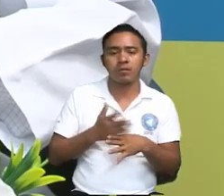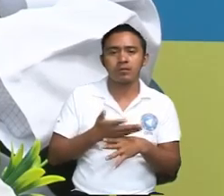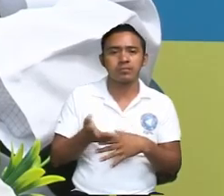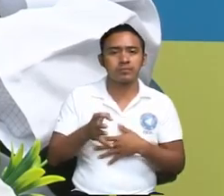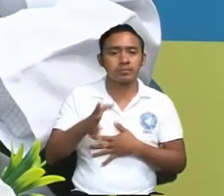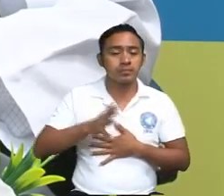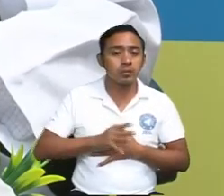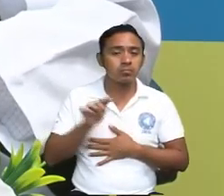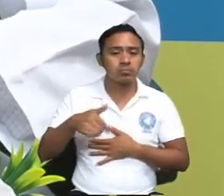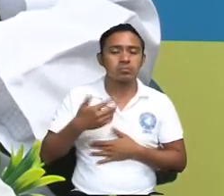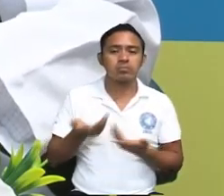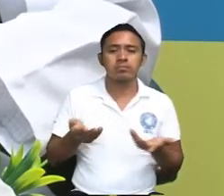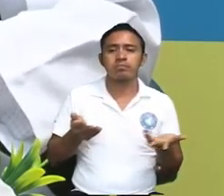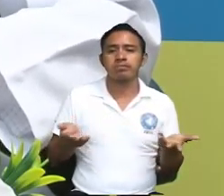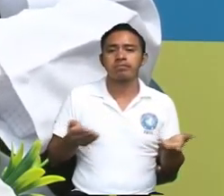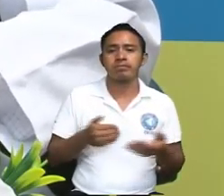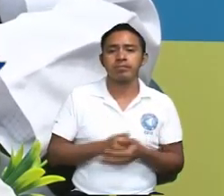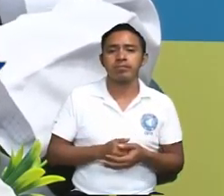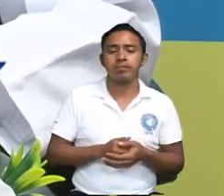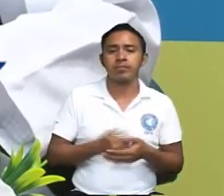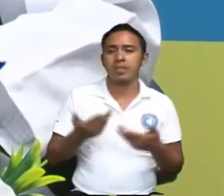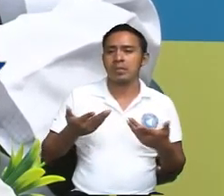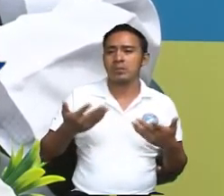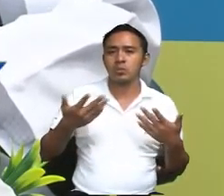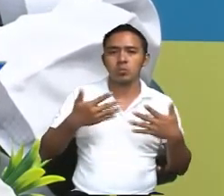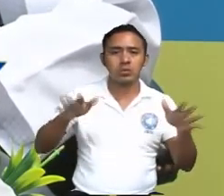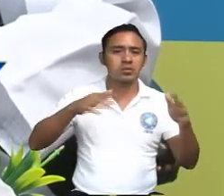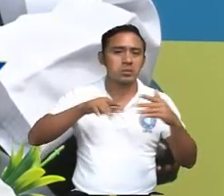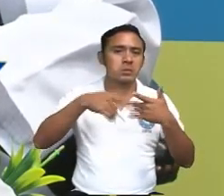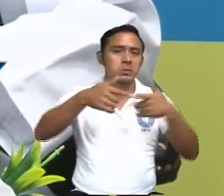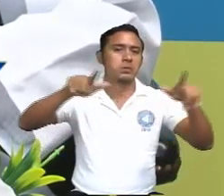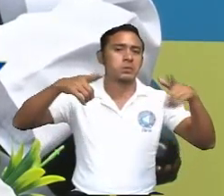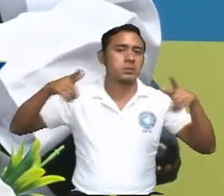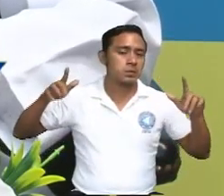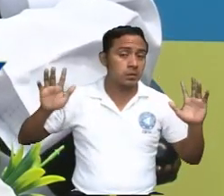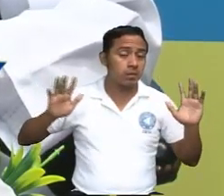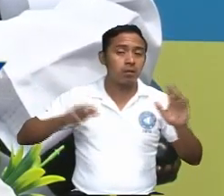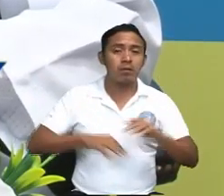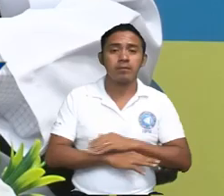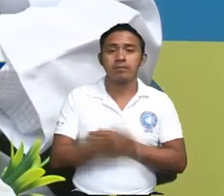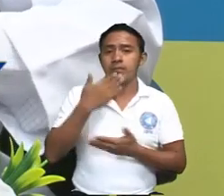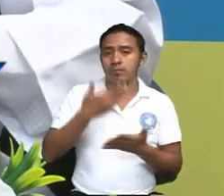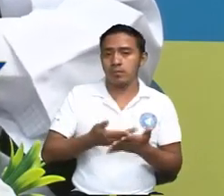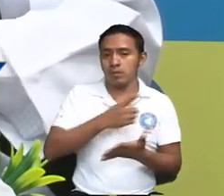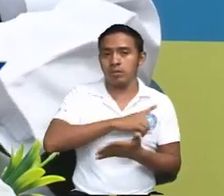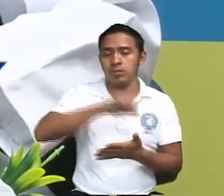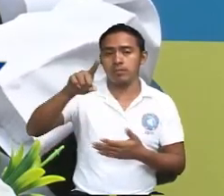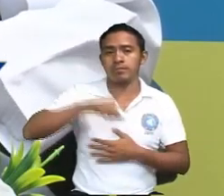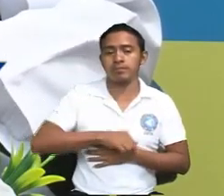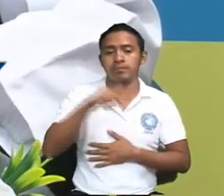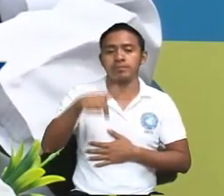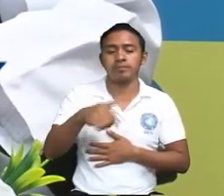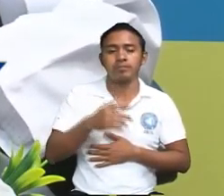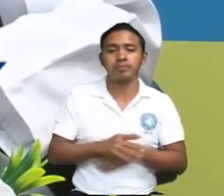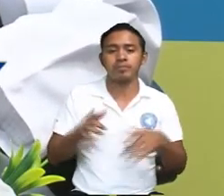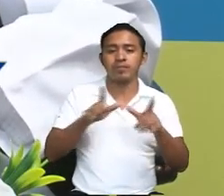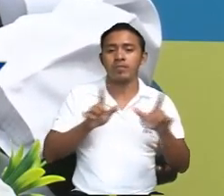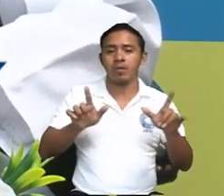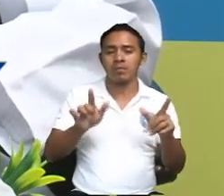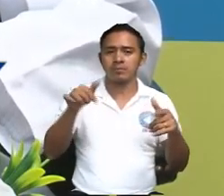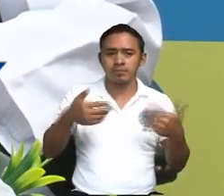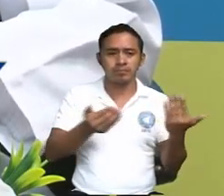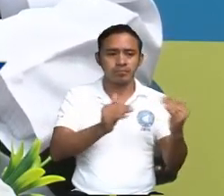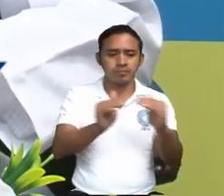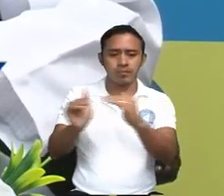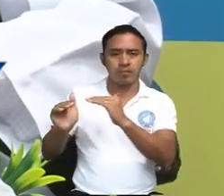animales que están selváticos, que son silvestres, ¿verdad? Gracias a Dios, pues nosotros estamos en una zona más urbanizada en Managua,